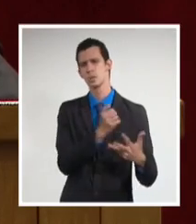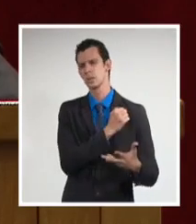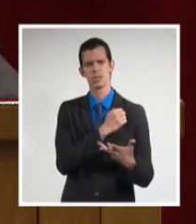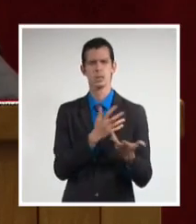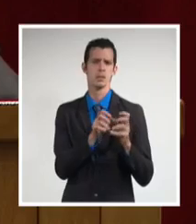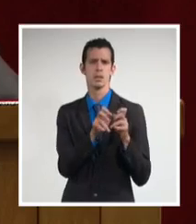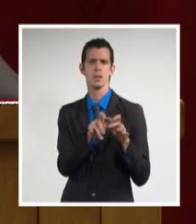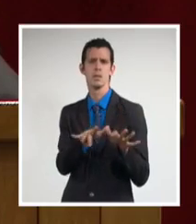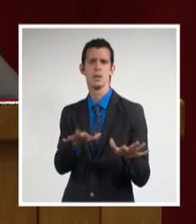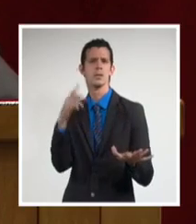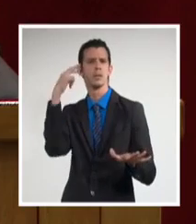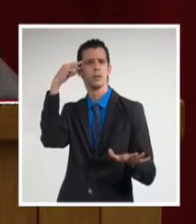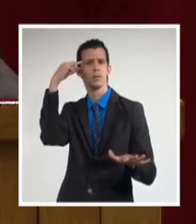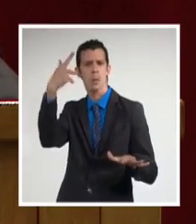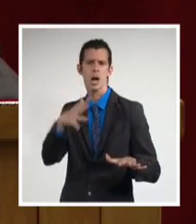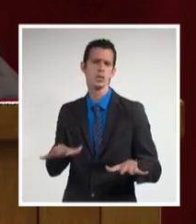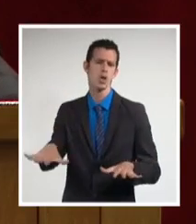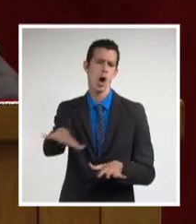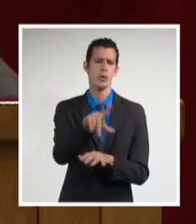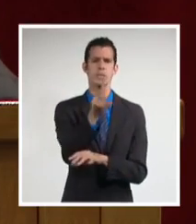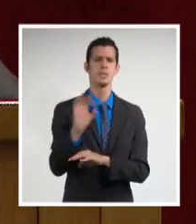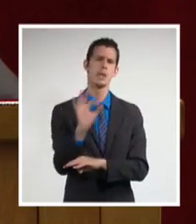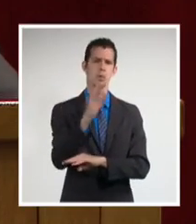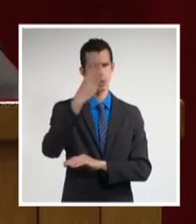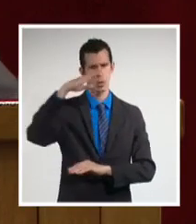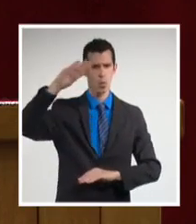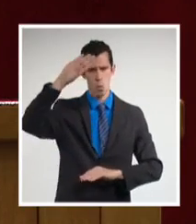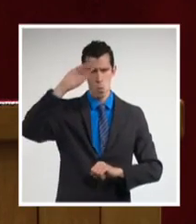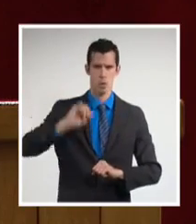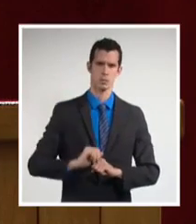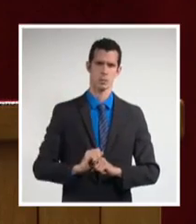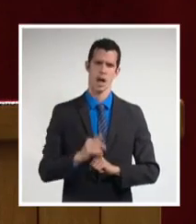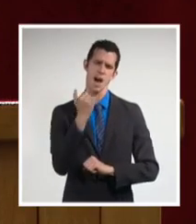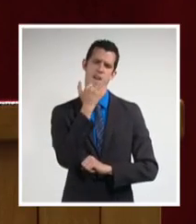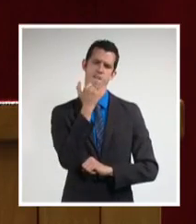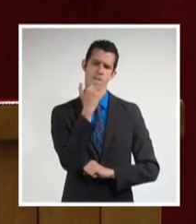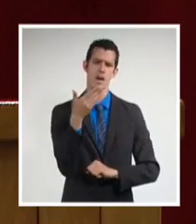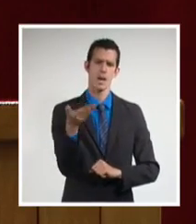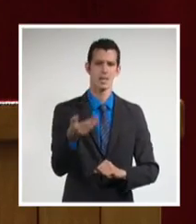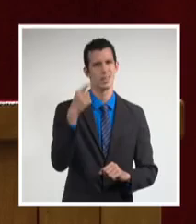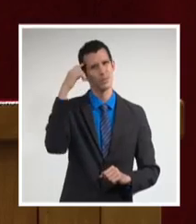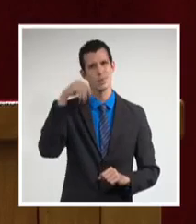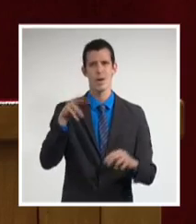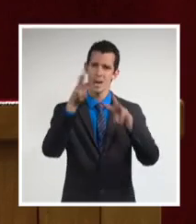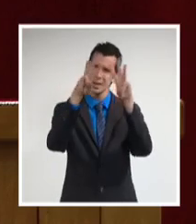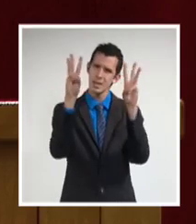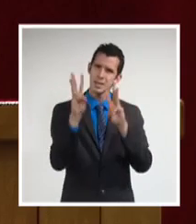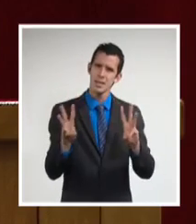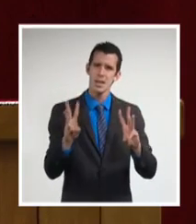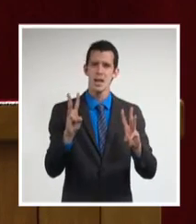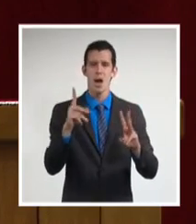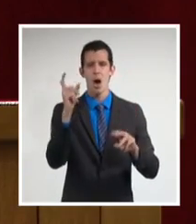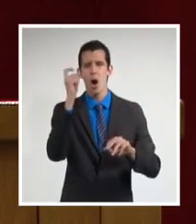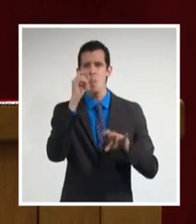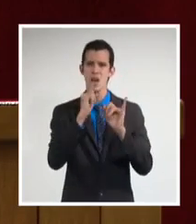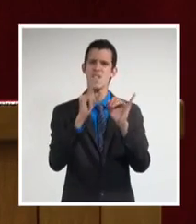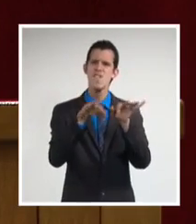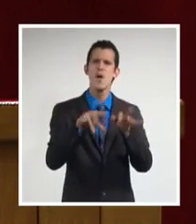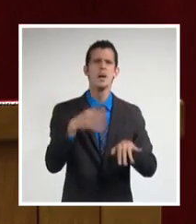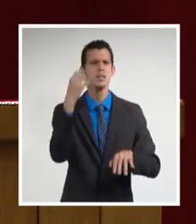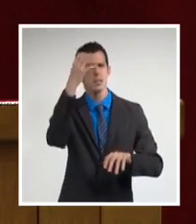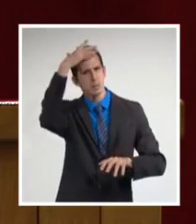entonces Oficina de Intereses de Estados Unidos en Cuba, publicados en Wikileaks, la contrarrevolución interna era